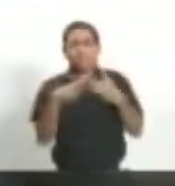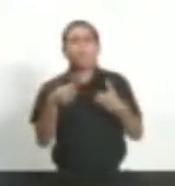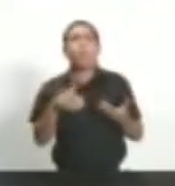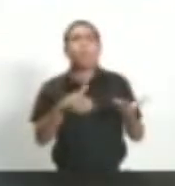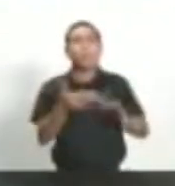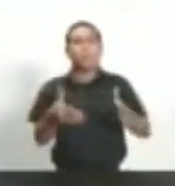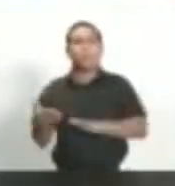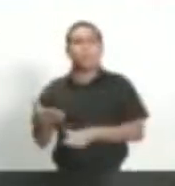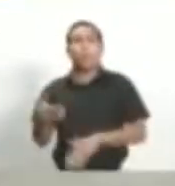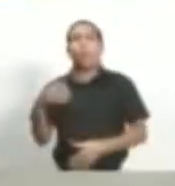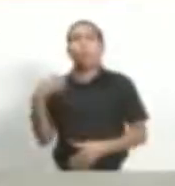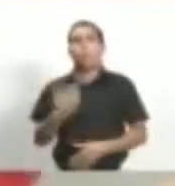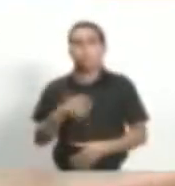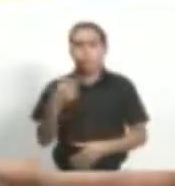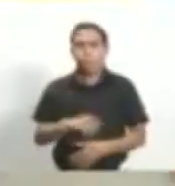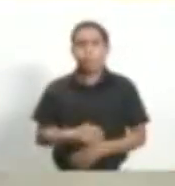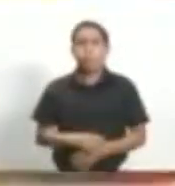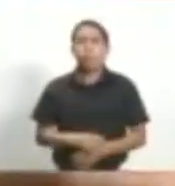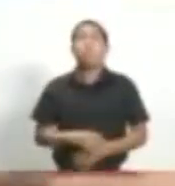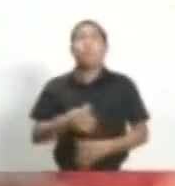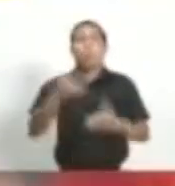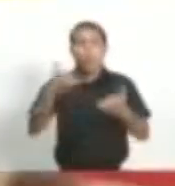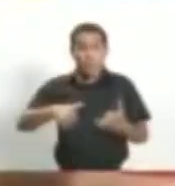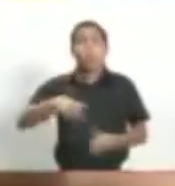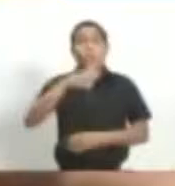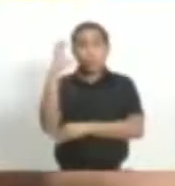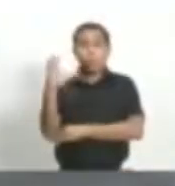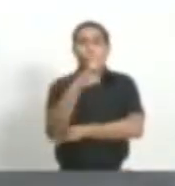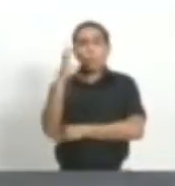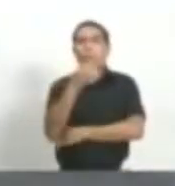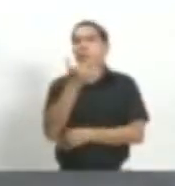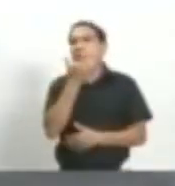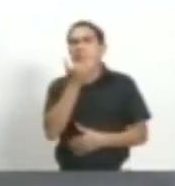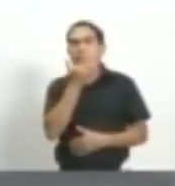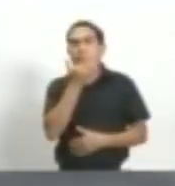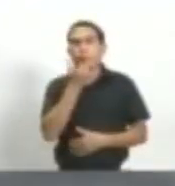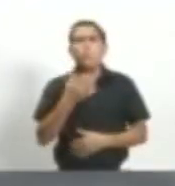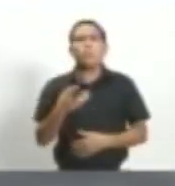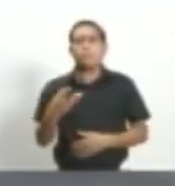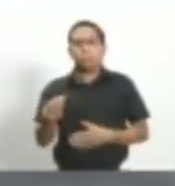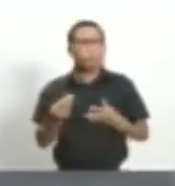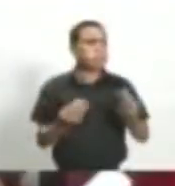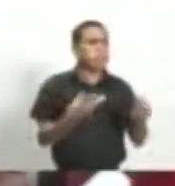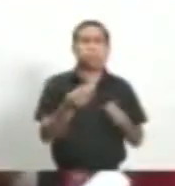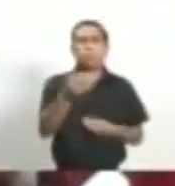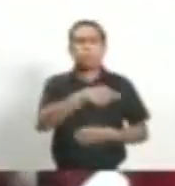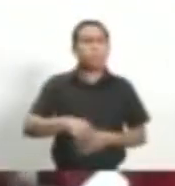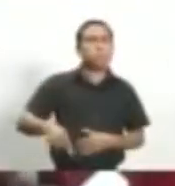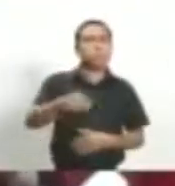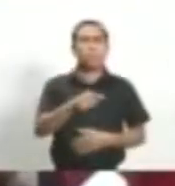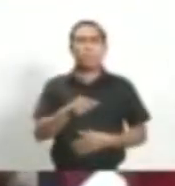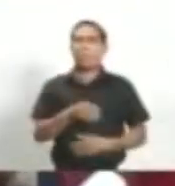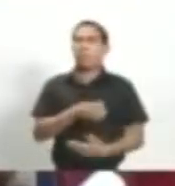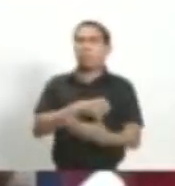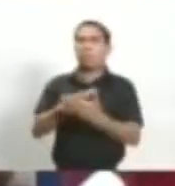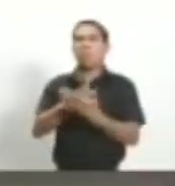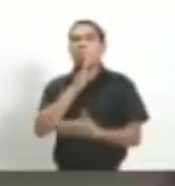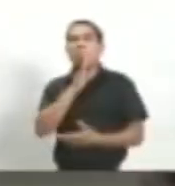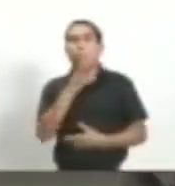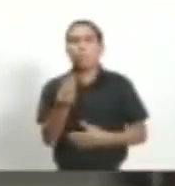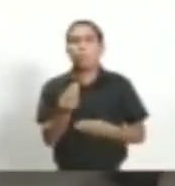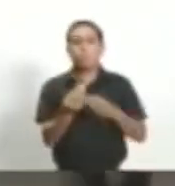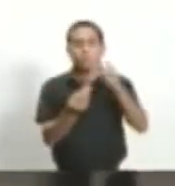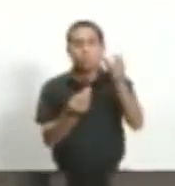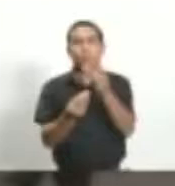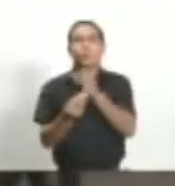Estado. Es un hecho real que desde Colombia se han conformado células con rasgos extremistas, integradas por ciudadanos